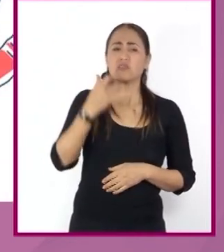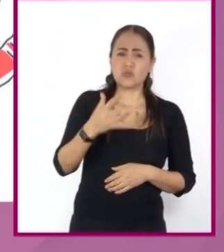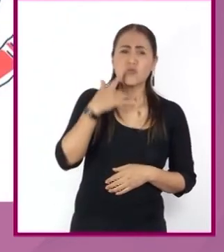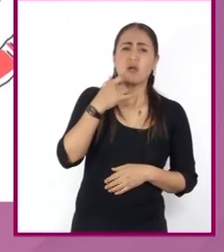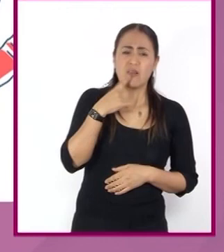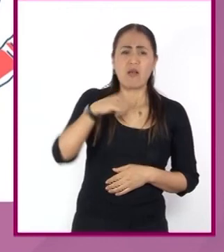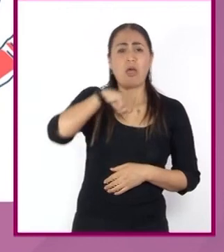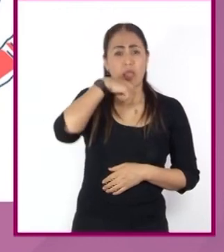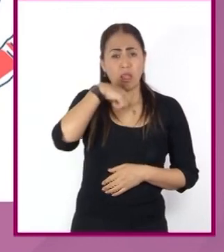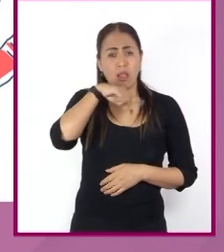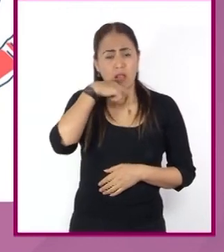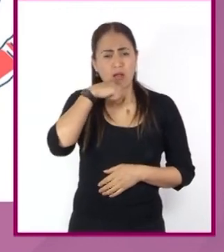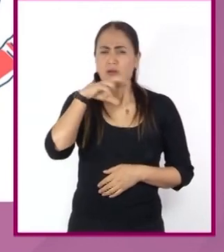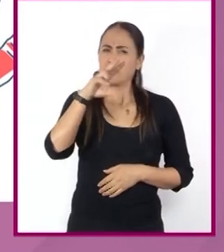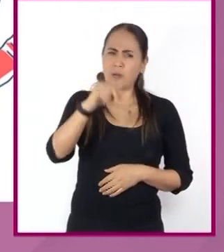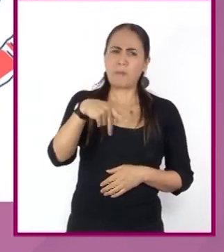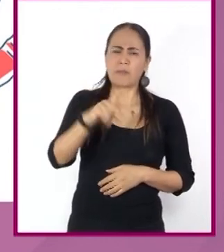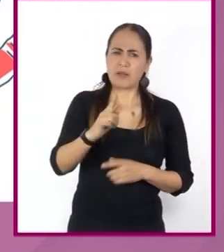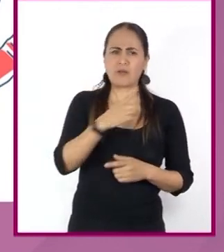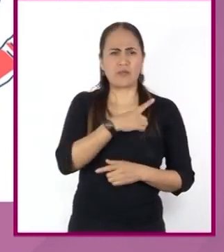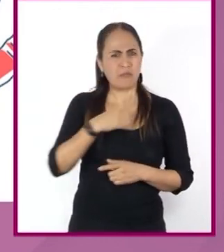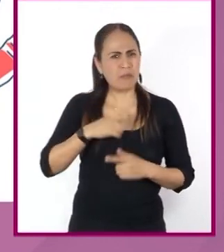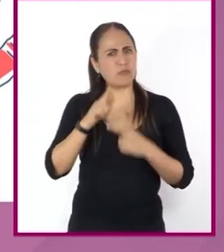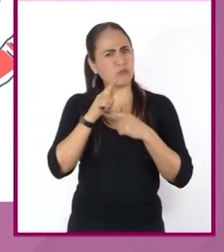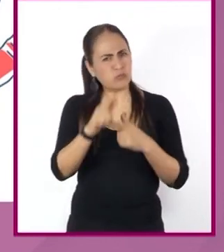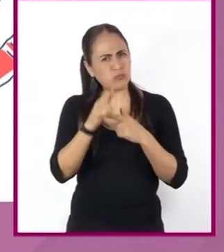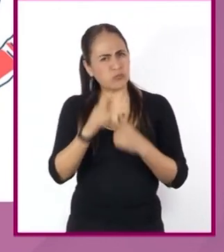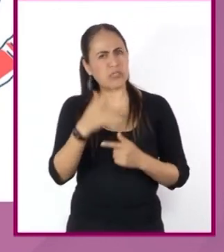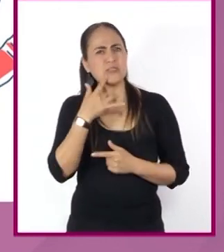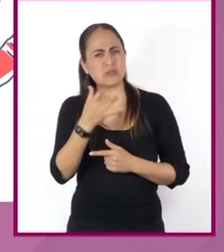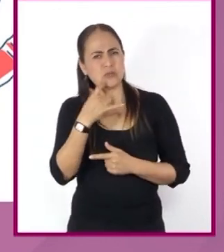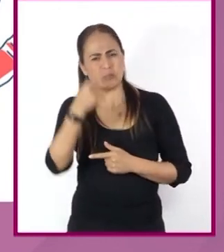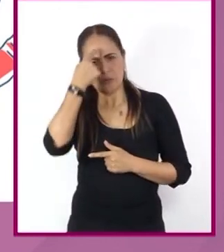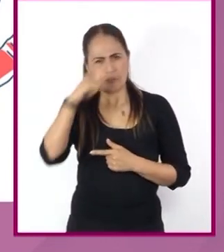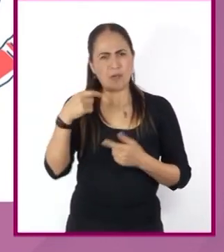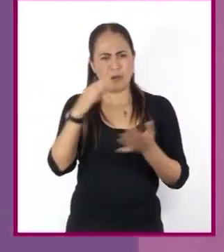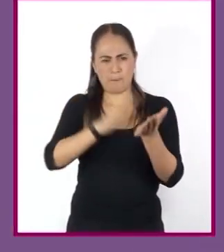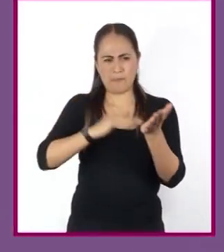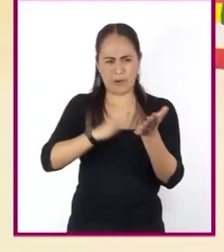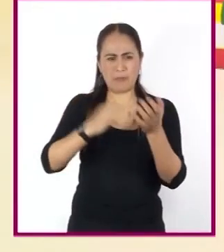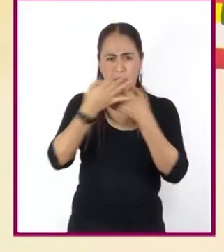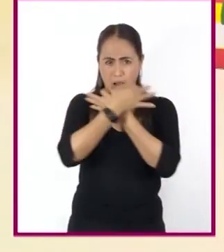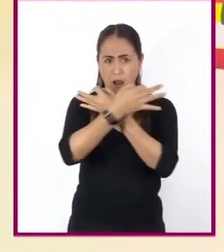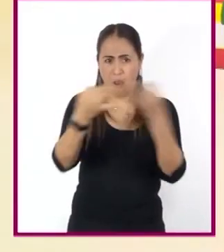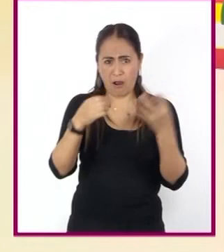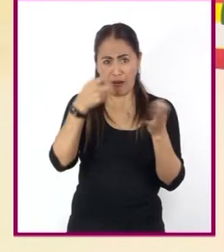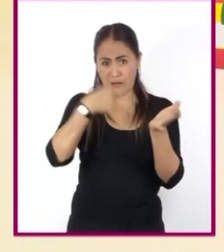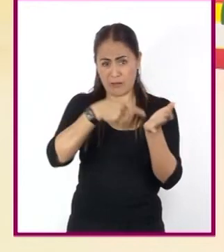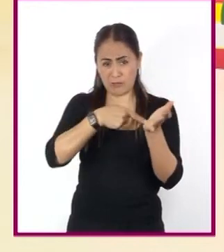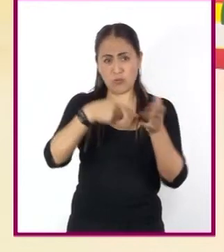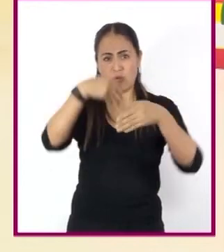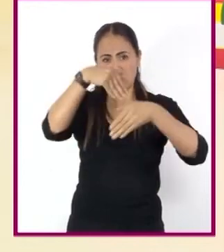deber seguir luchando para lograr lo que nuestra Declaración de Independencia menciona.